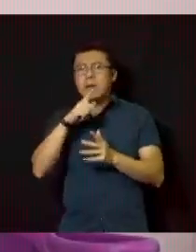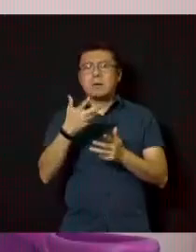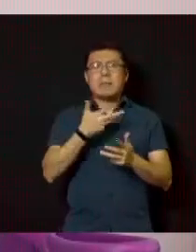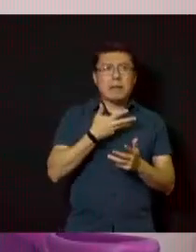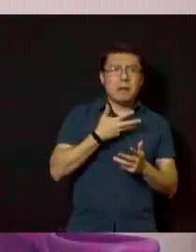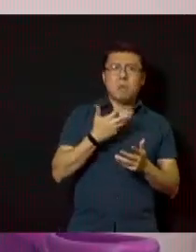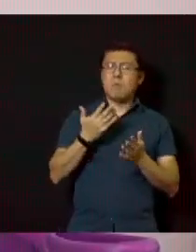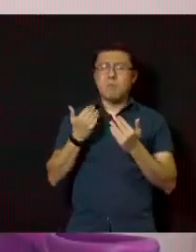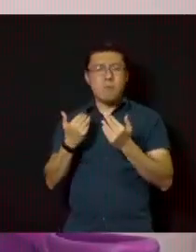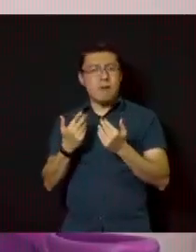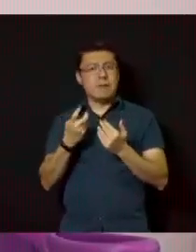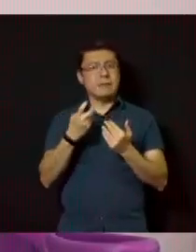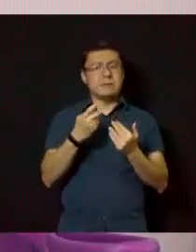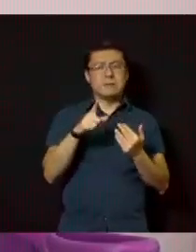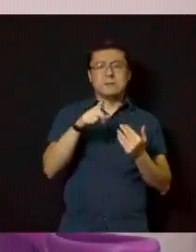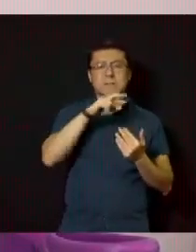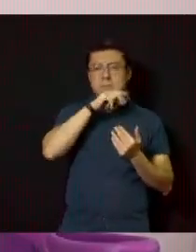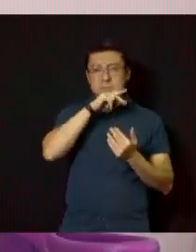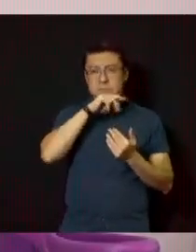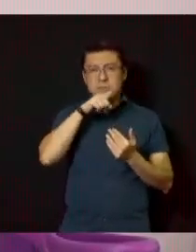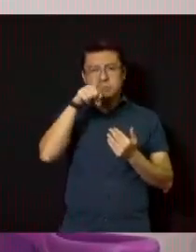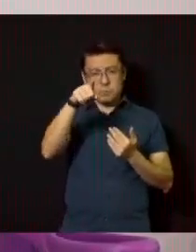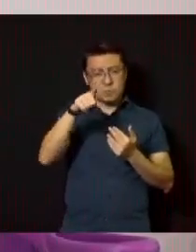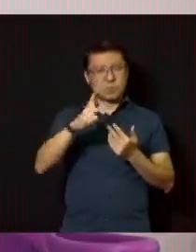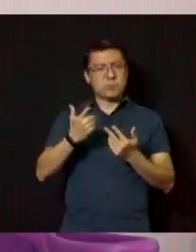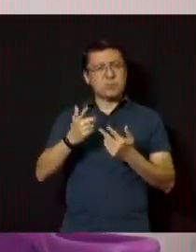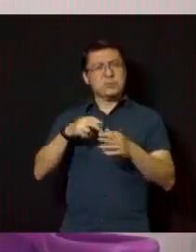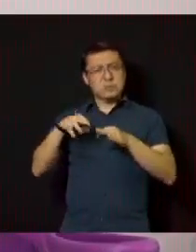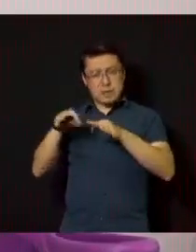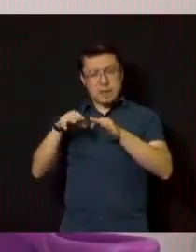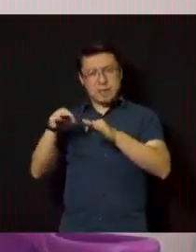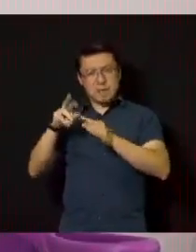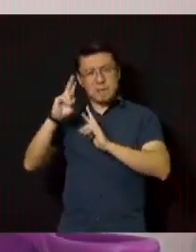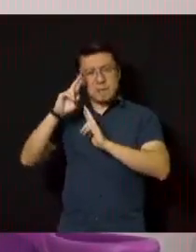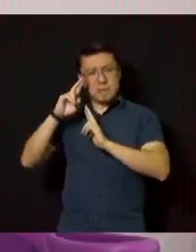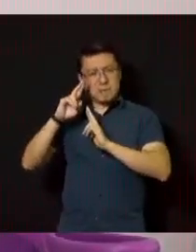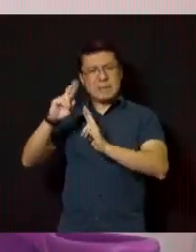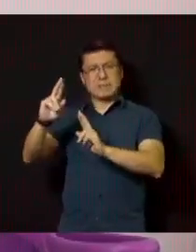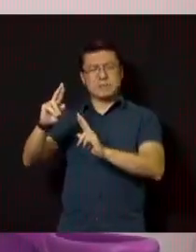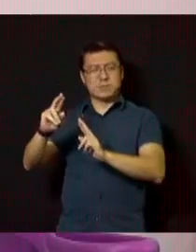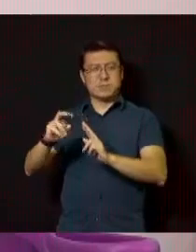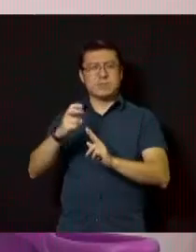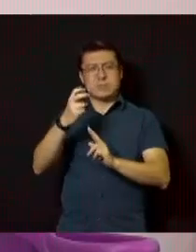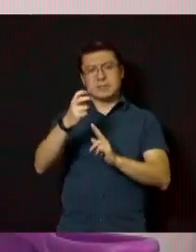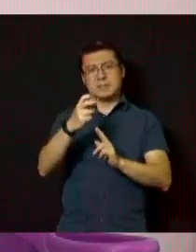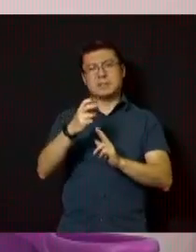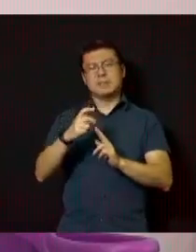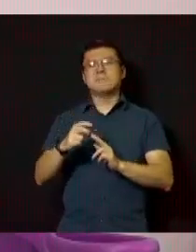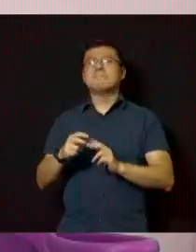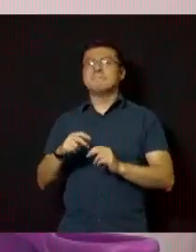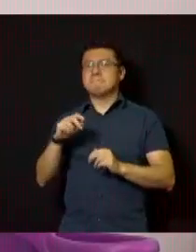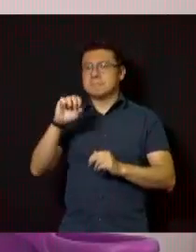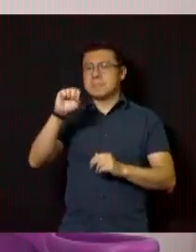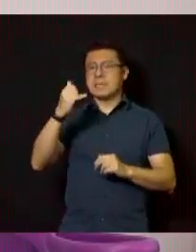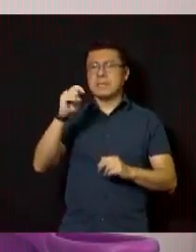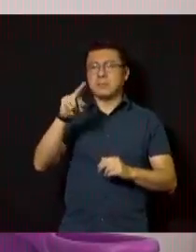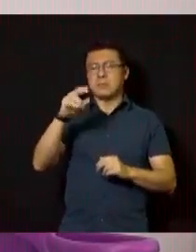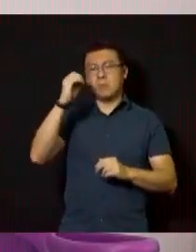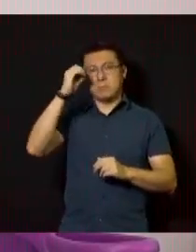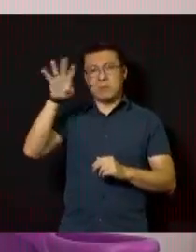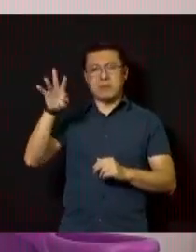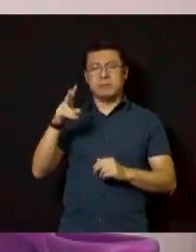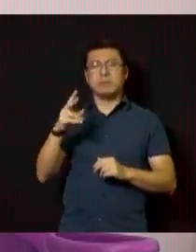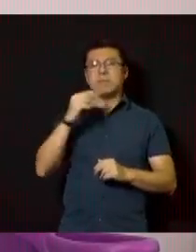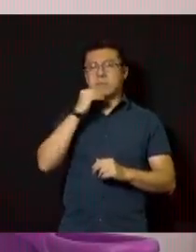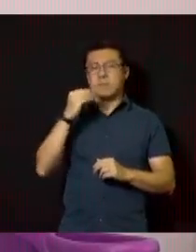que llega a tu vida como resultado de un trabajo, de ayudar y de servir a más personas. Por eso en Save to Omni Life el